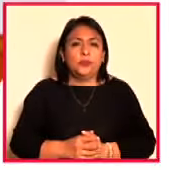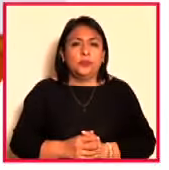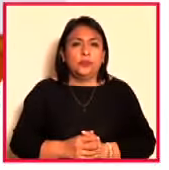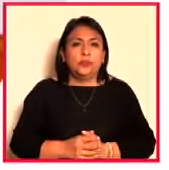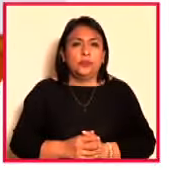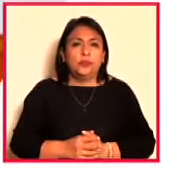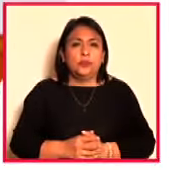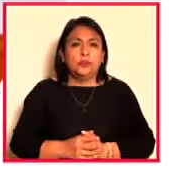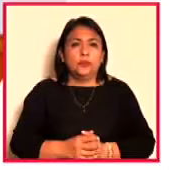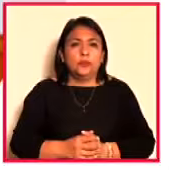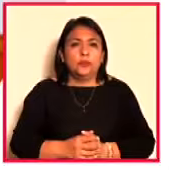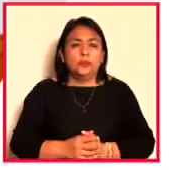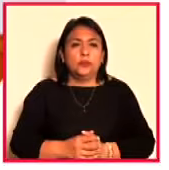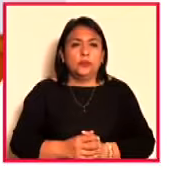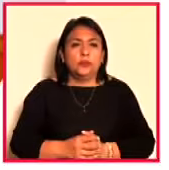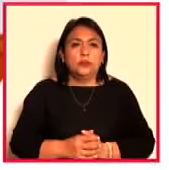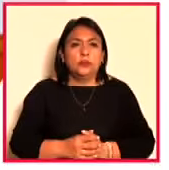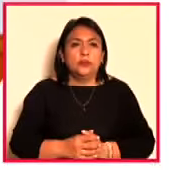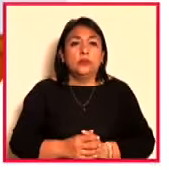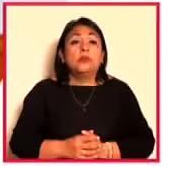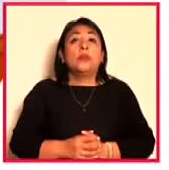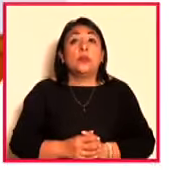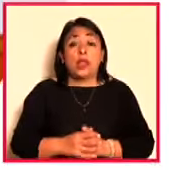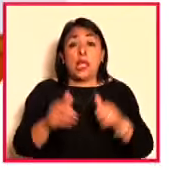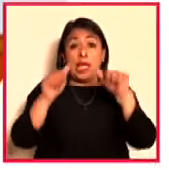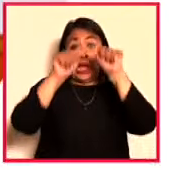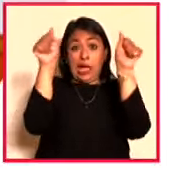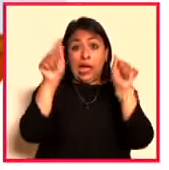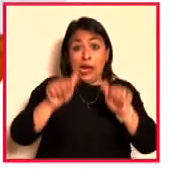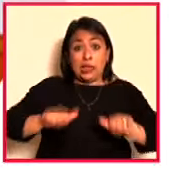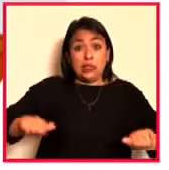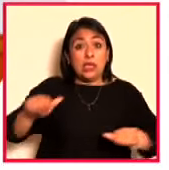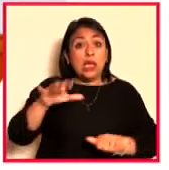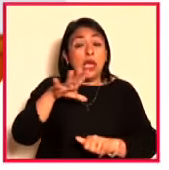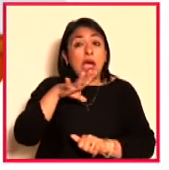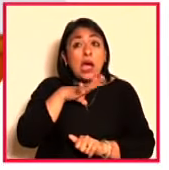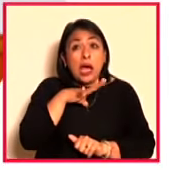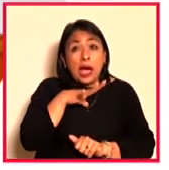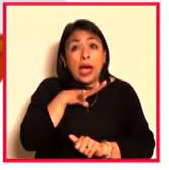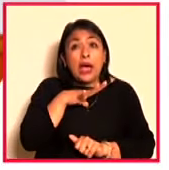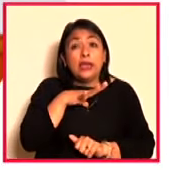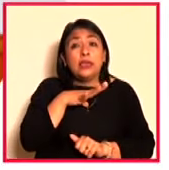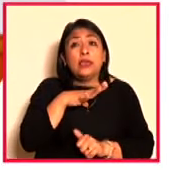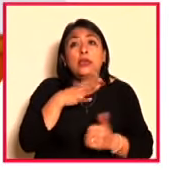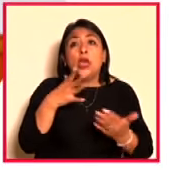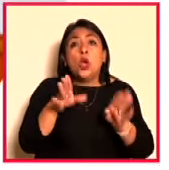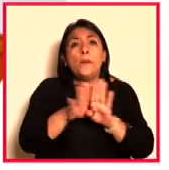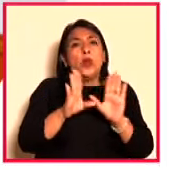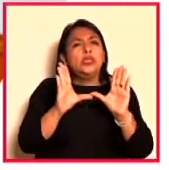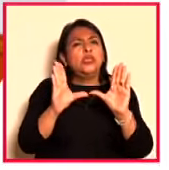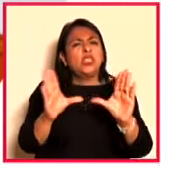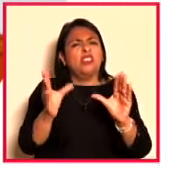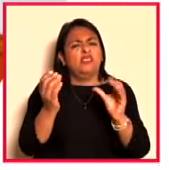El arte genera una formación muy